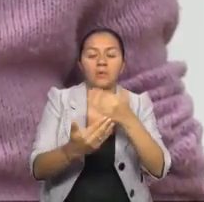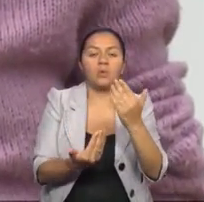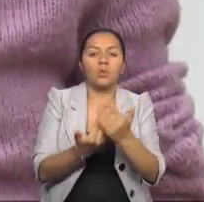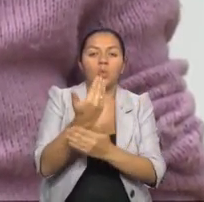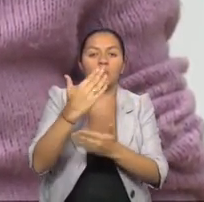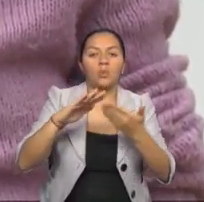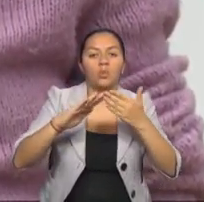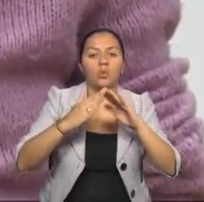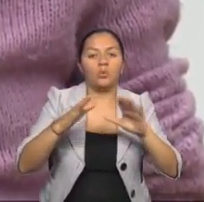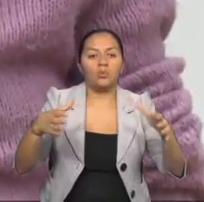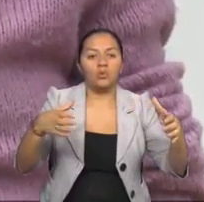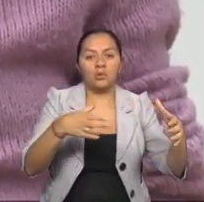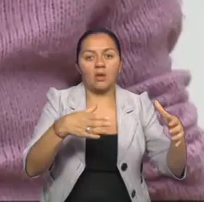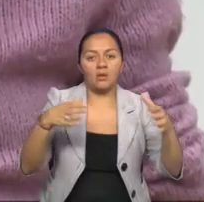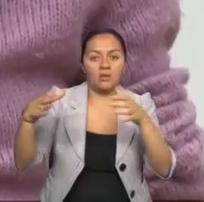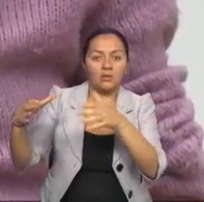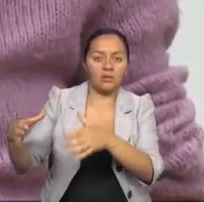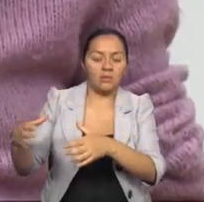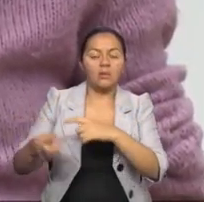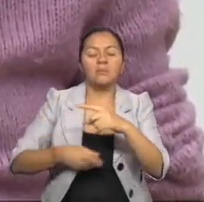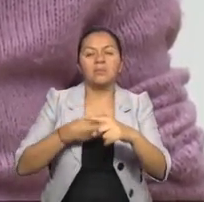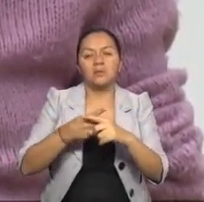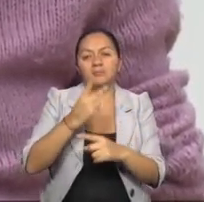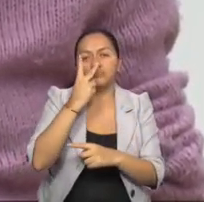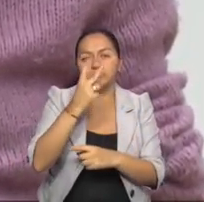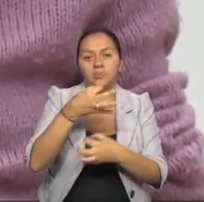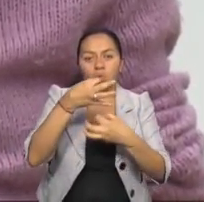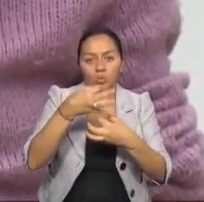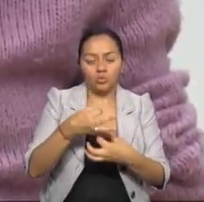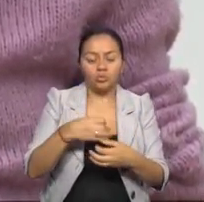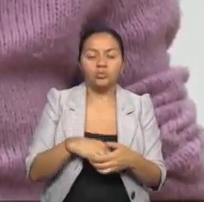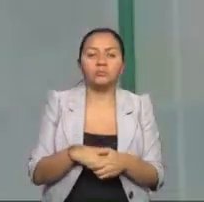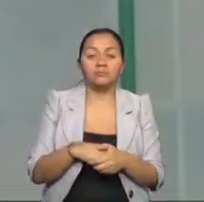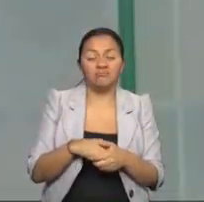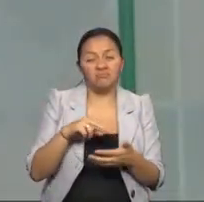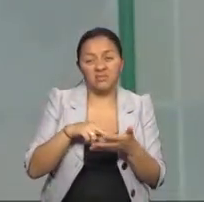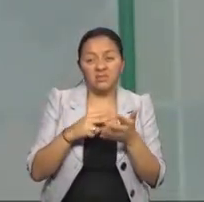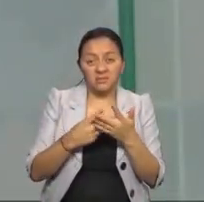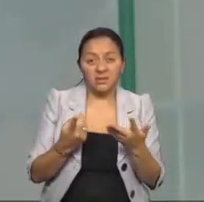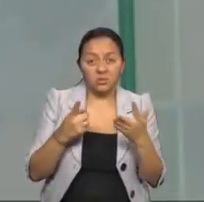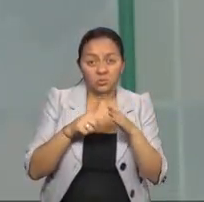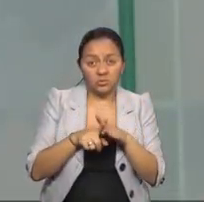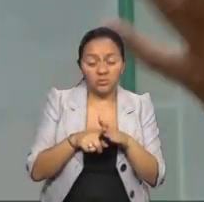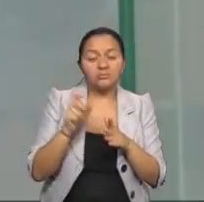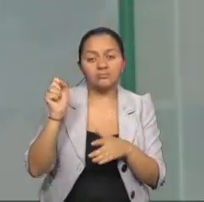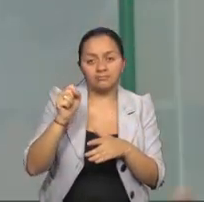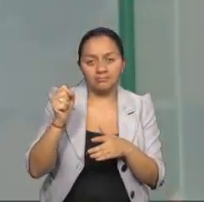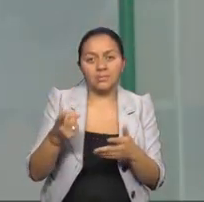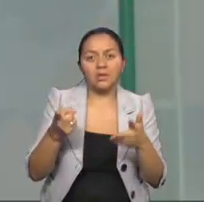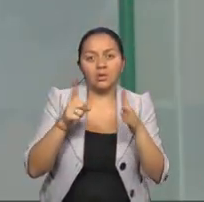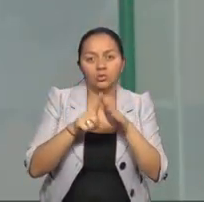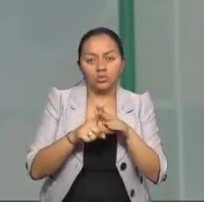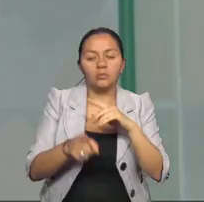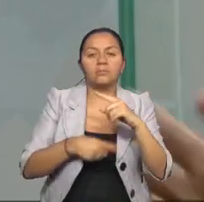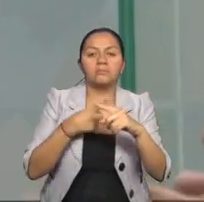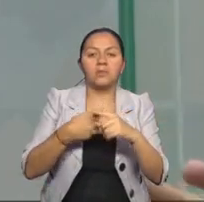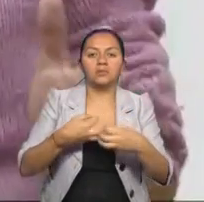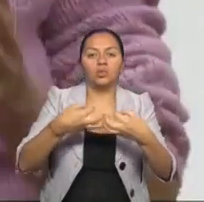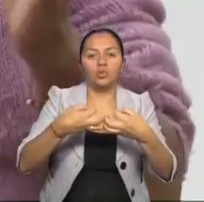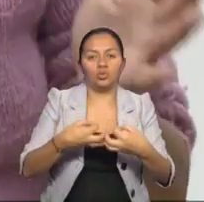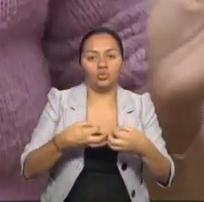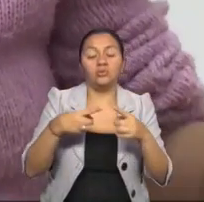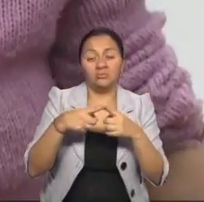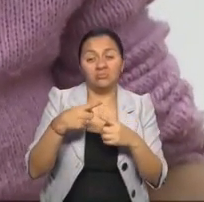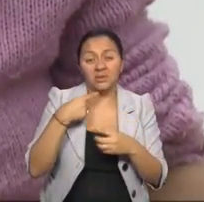comunidades y que sean mucho más justas que sean inclusivas inclusivas y justas porque